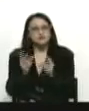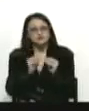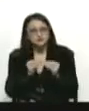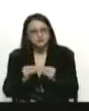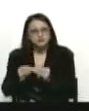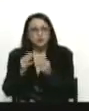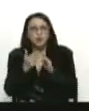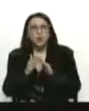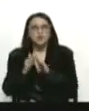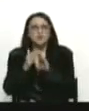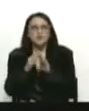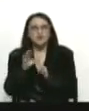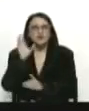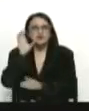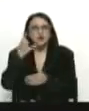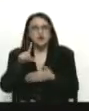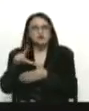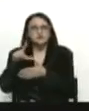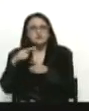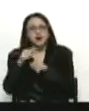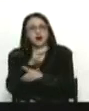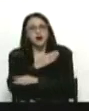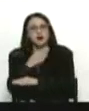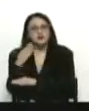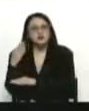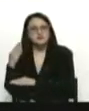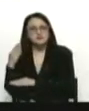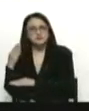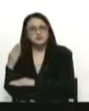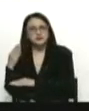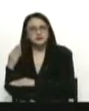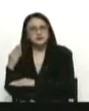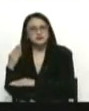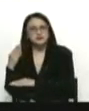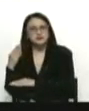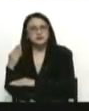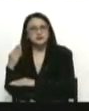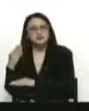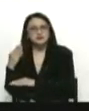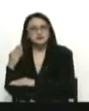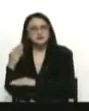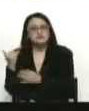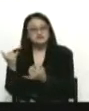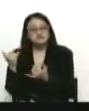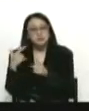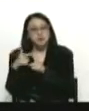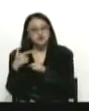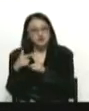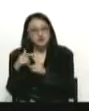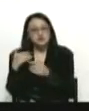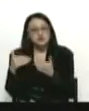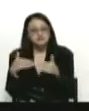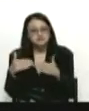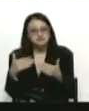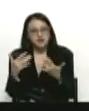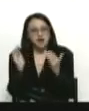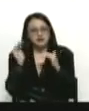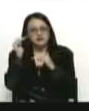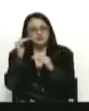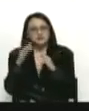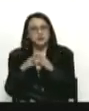de la comunidad de estados latinoamericanos y caribeños, que va a buen ritmo, a buen pie. Estamos muy